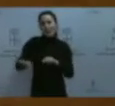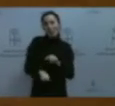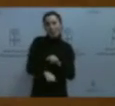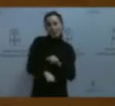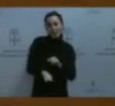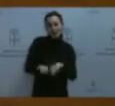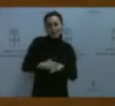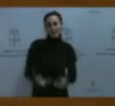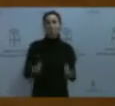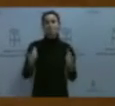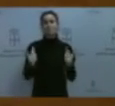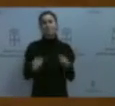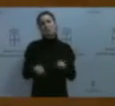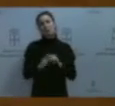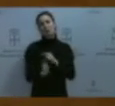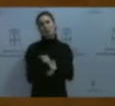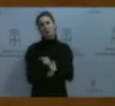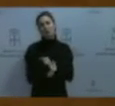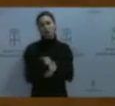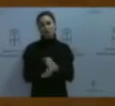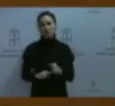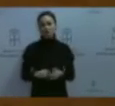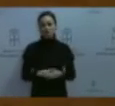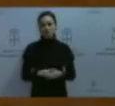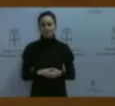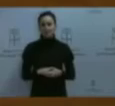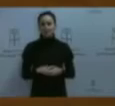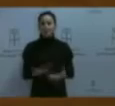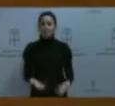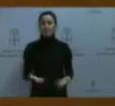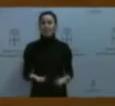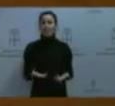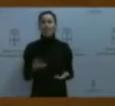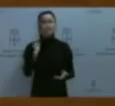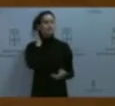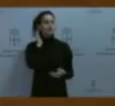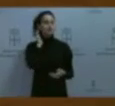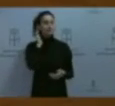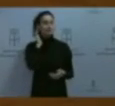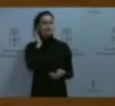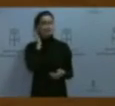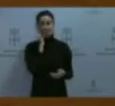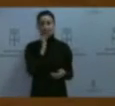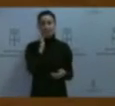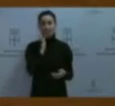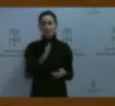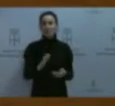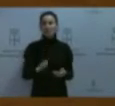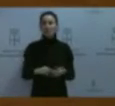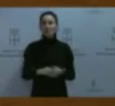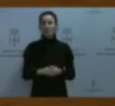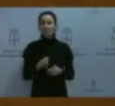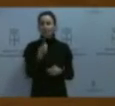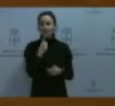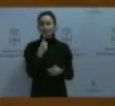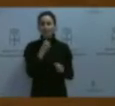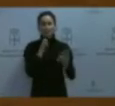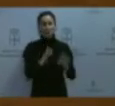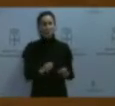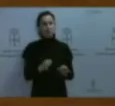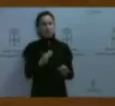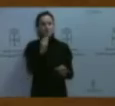los responsables de los servicios. Y entonces pues algo igual raro, y decide trasladarnos esa